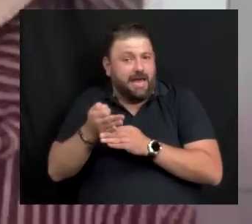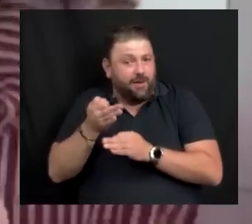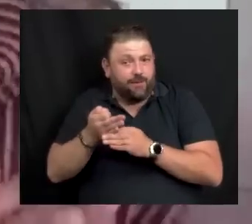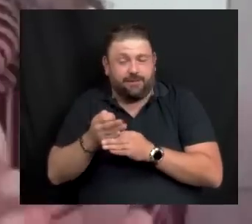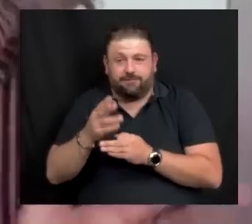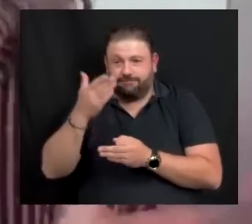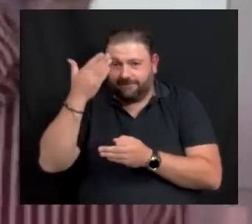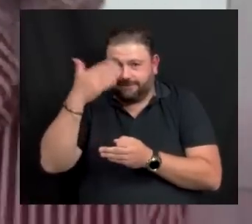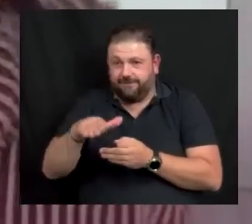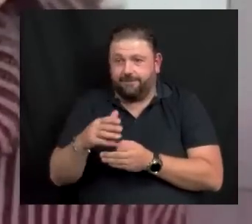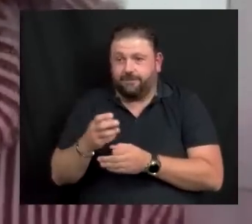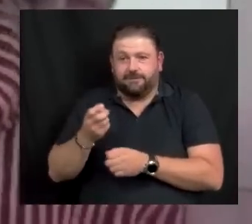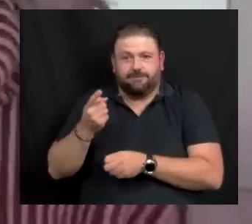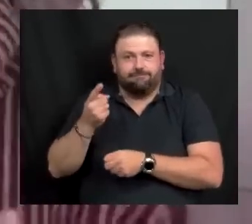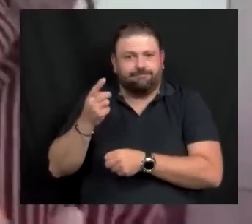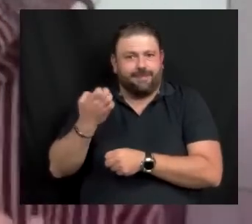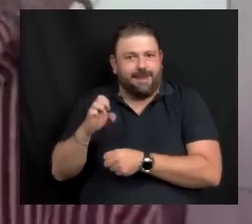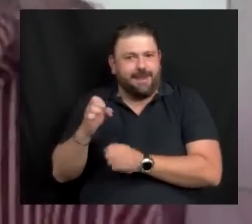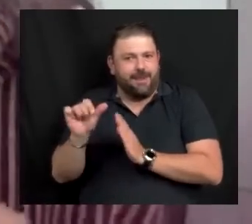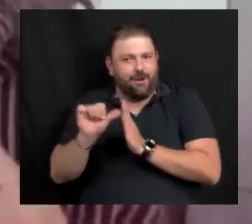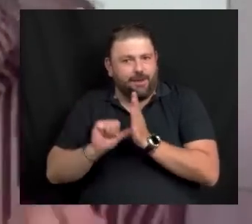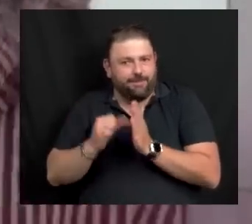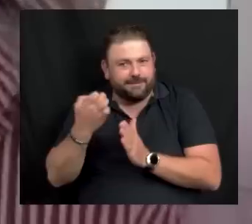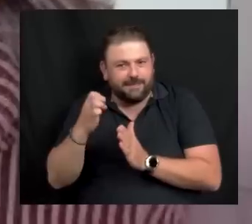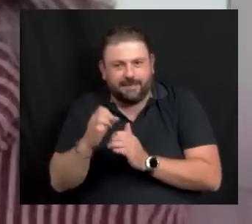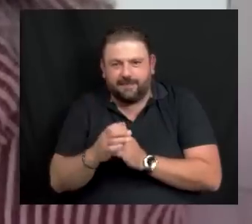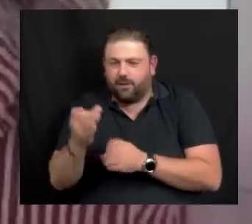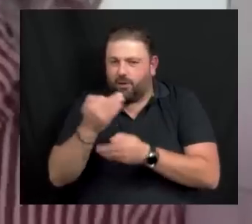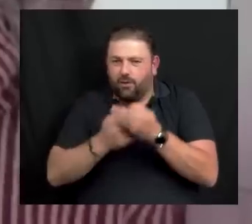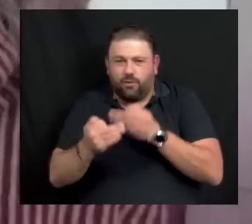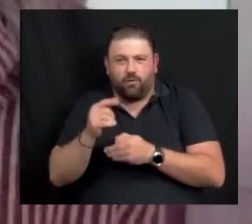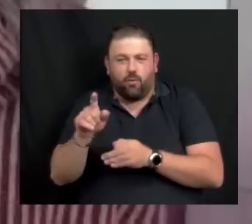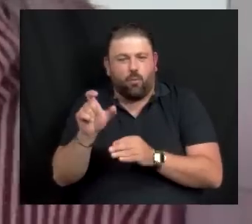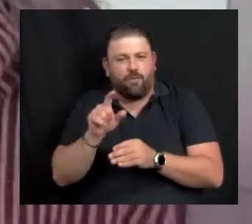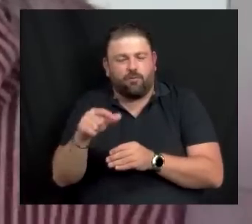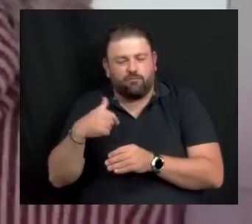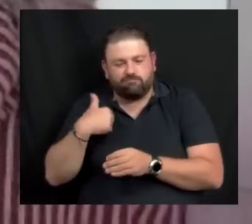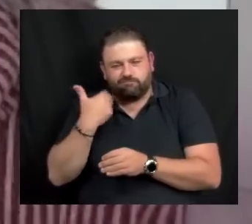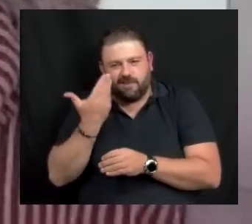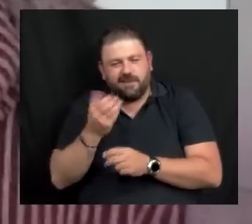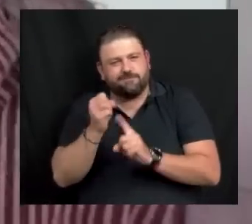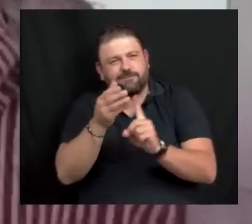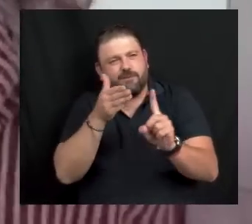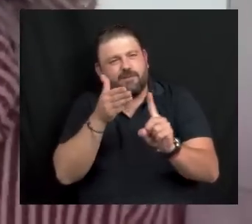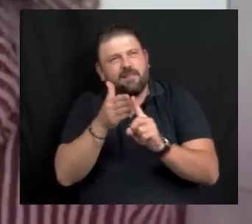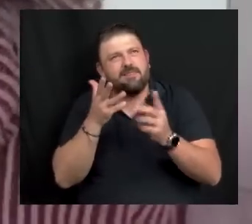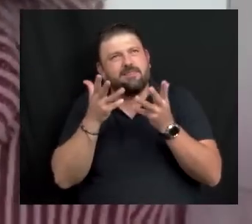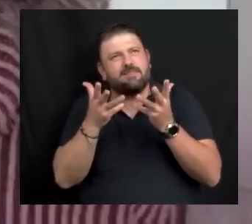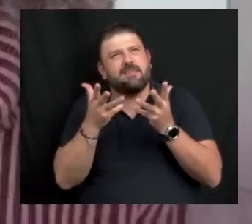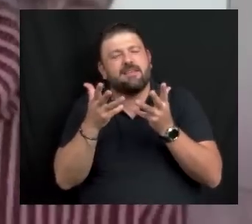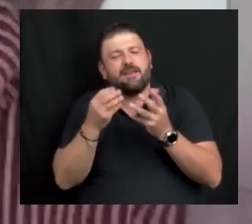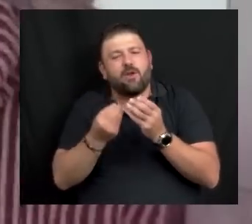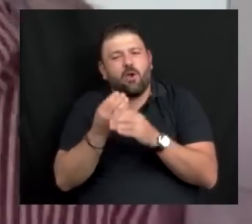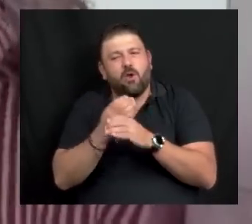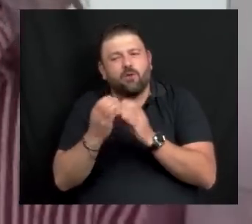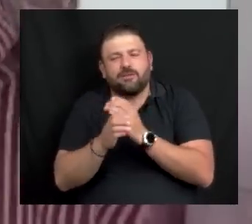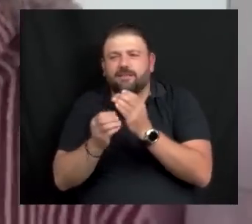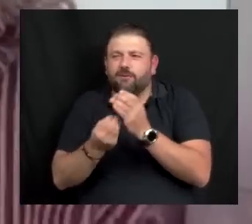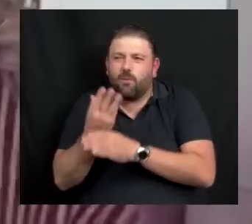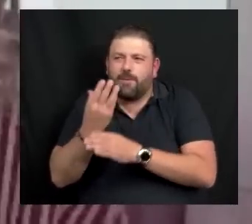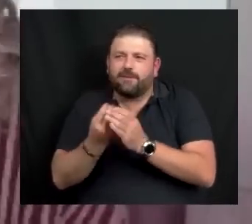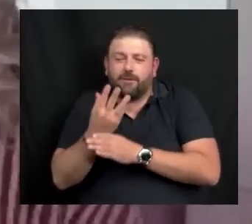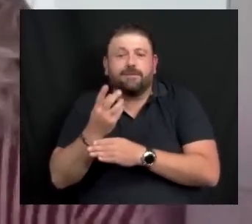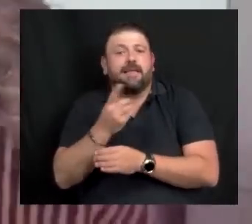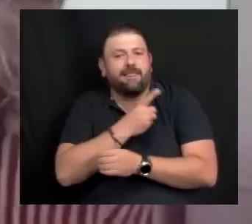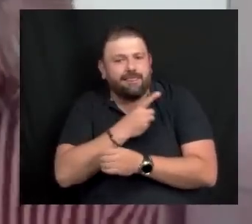3 de enero, un 1 de enero, cuando tú te propones generar cosas nuevas, tienes toda la oportunidad. Y bueno, pues para ello